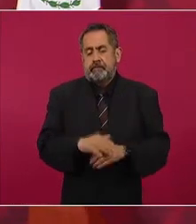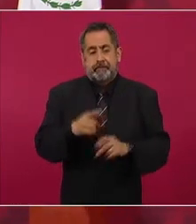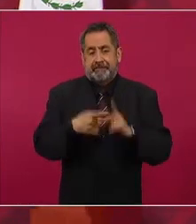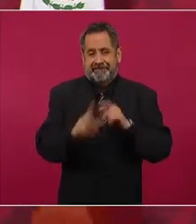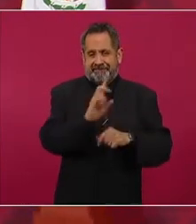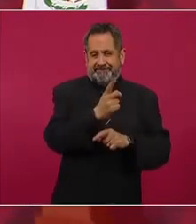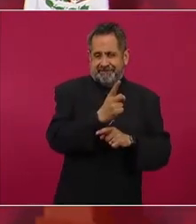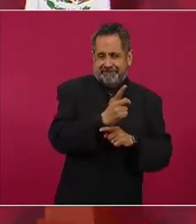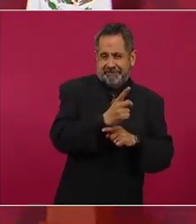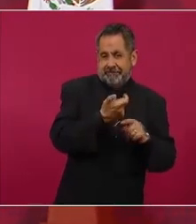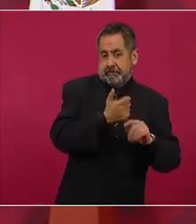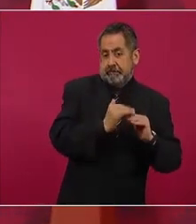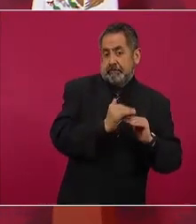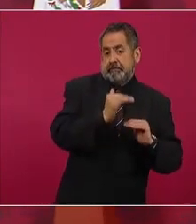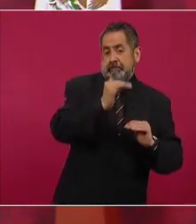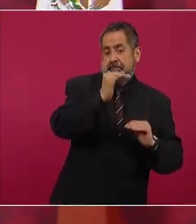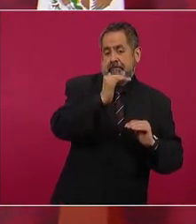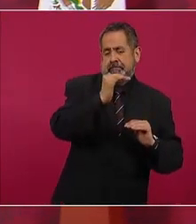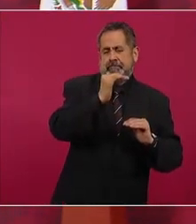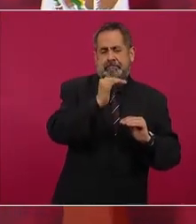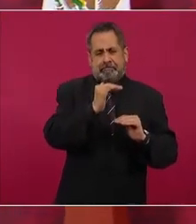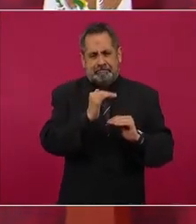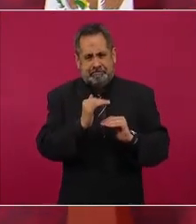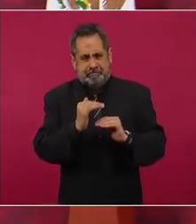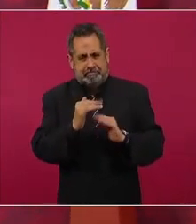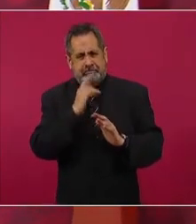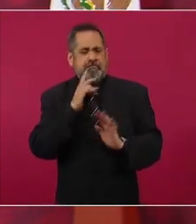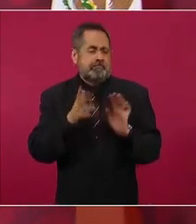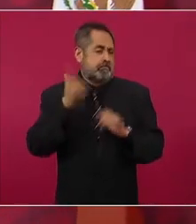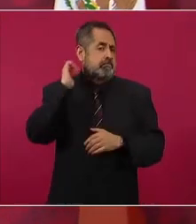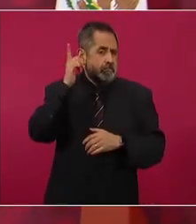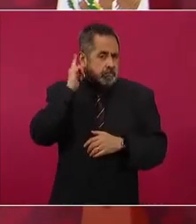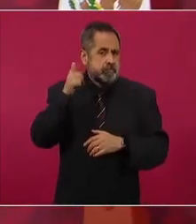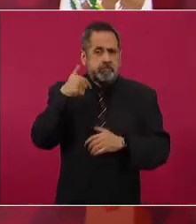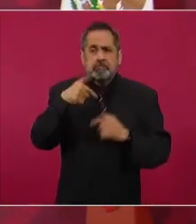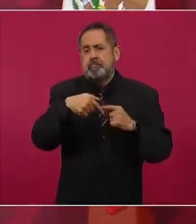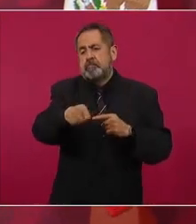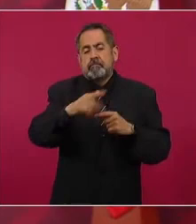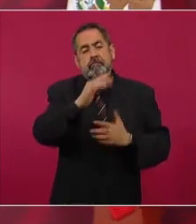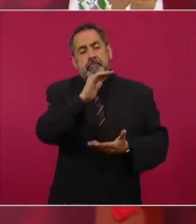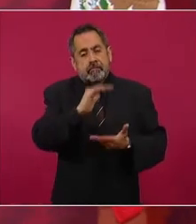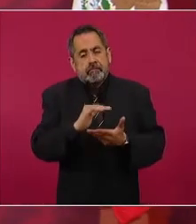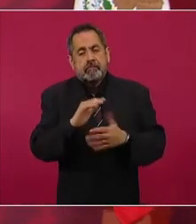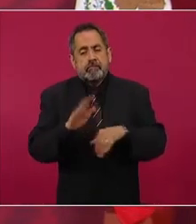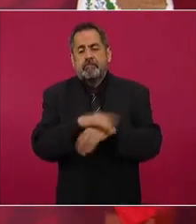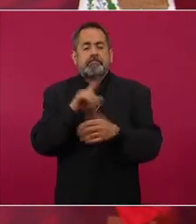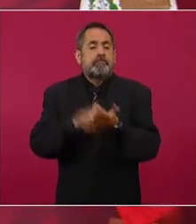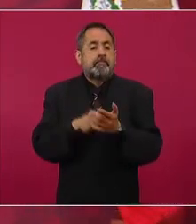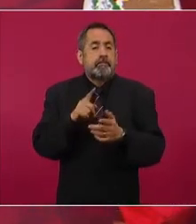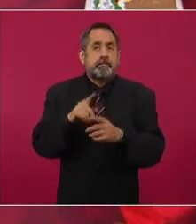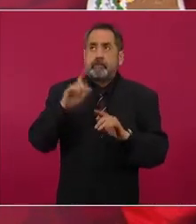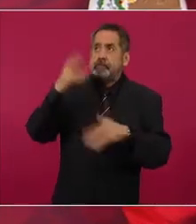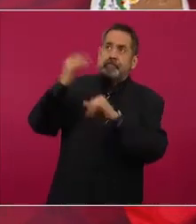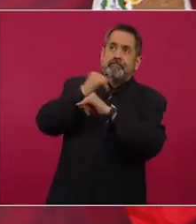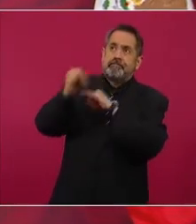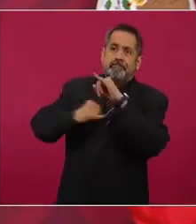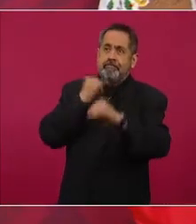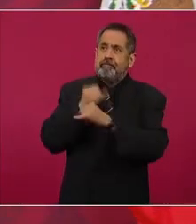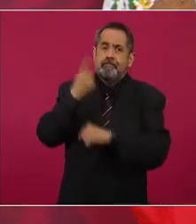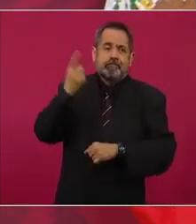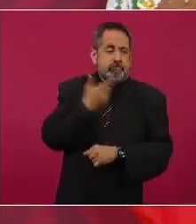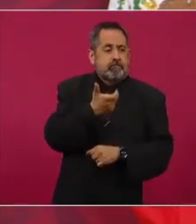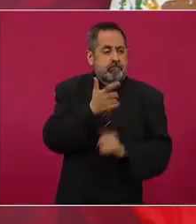ya una baja esperamos que desde luego que esta inflación que es por factores sobretodo externos pues tiende